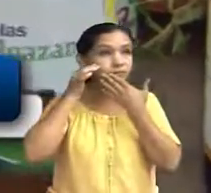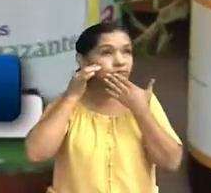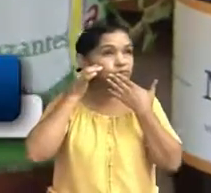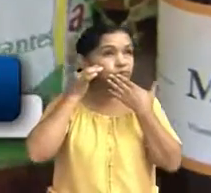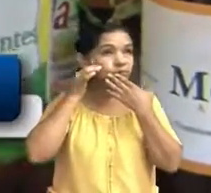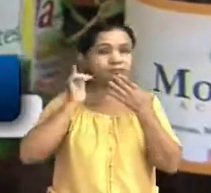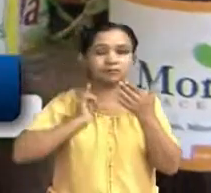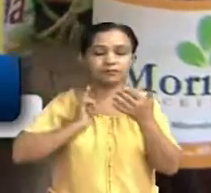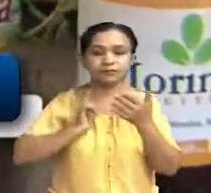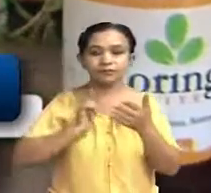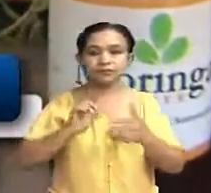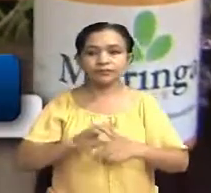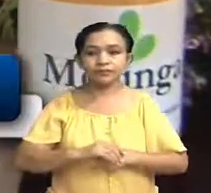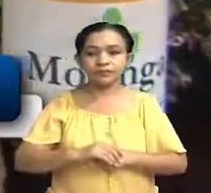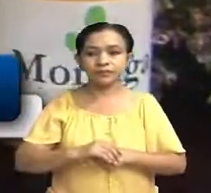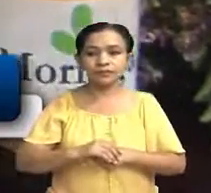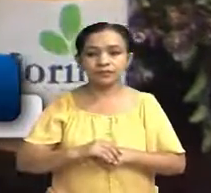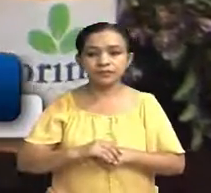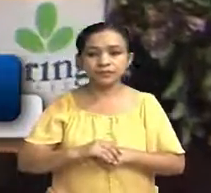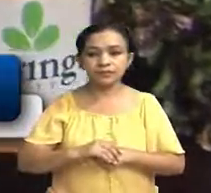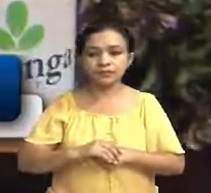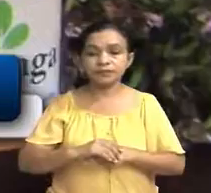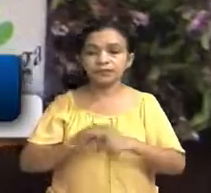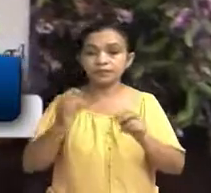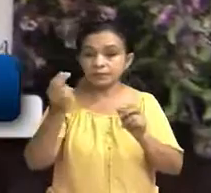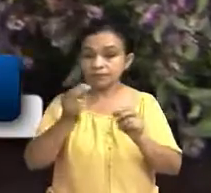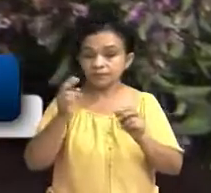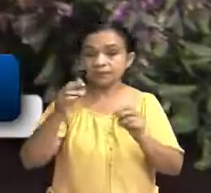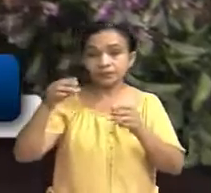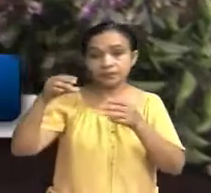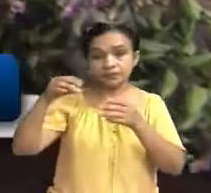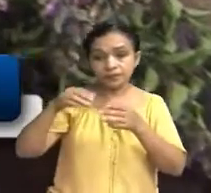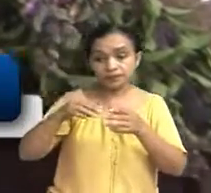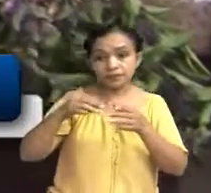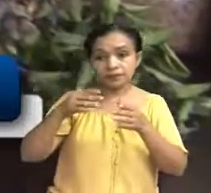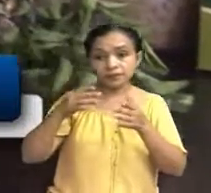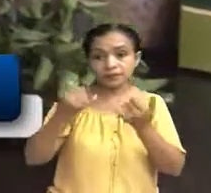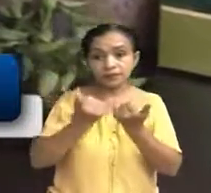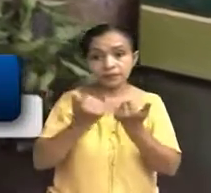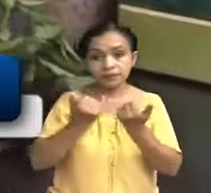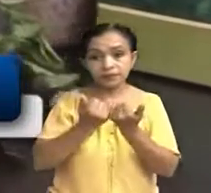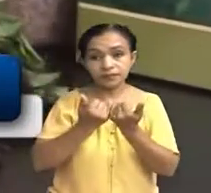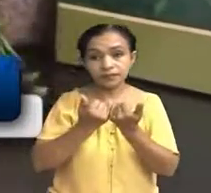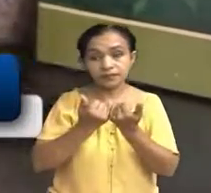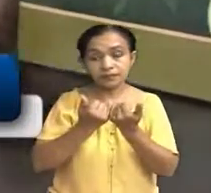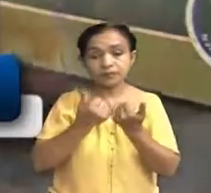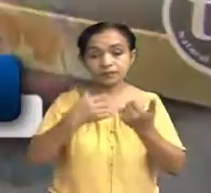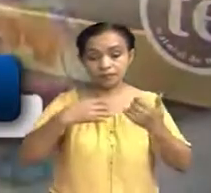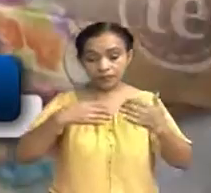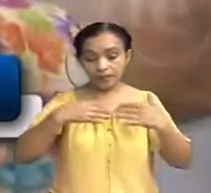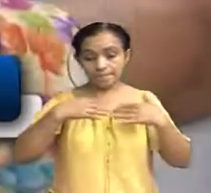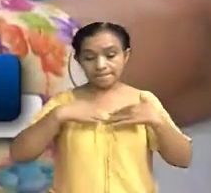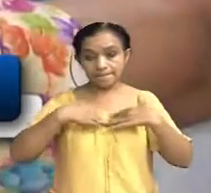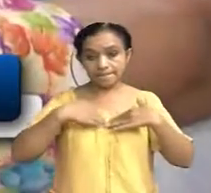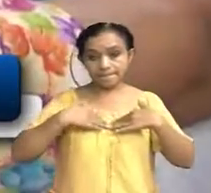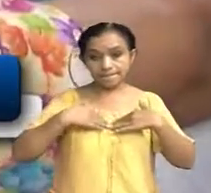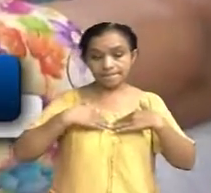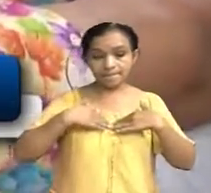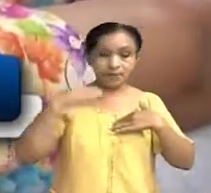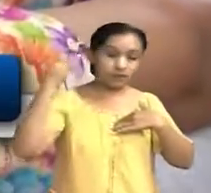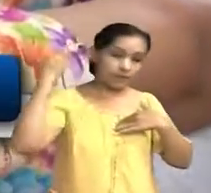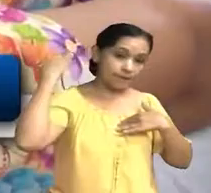que tiene parálisis facial? Esta ventosa se pondría a nivel tanto del pecho como